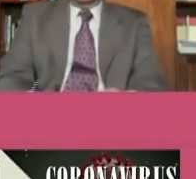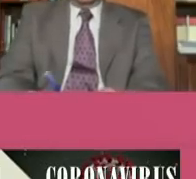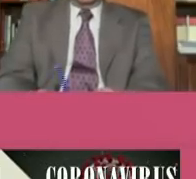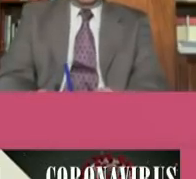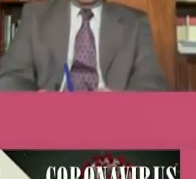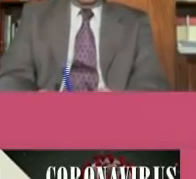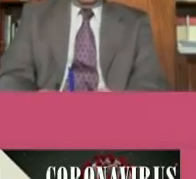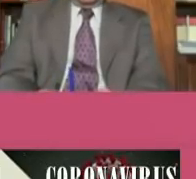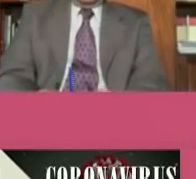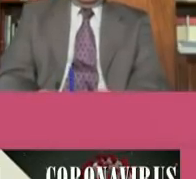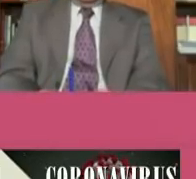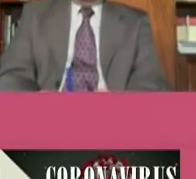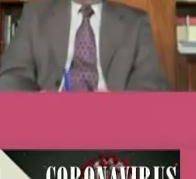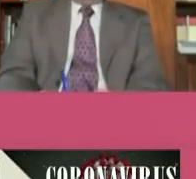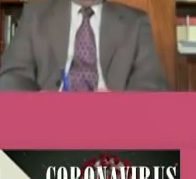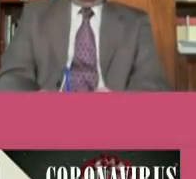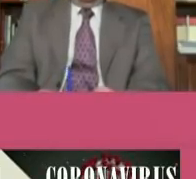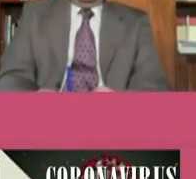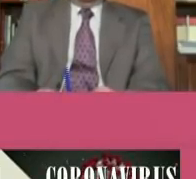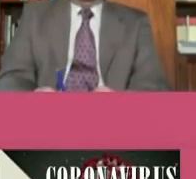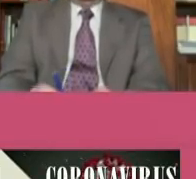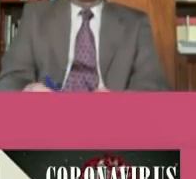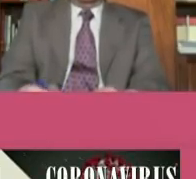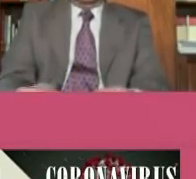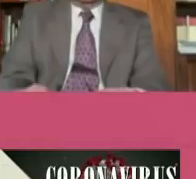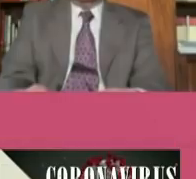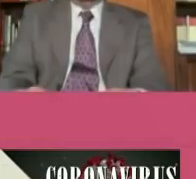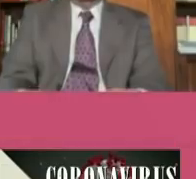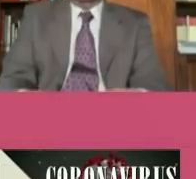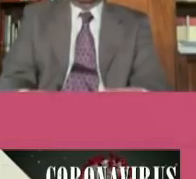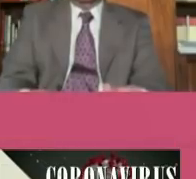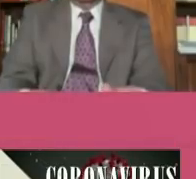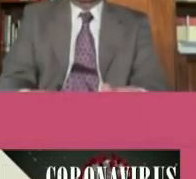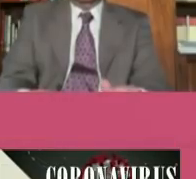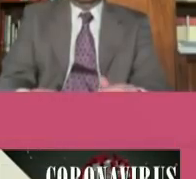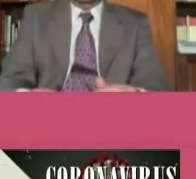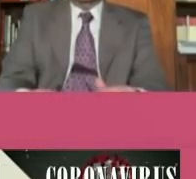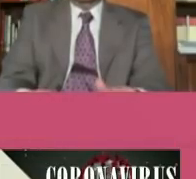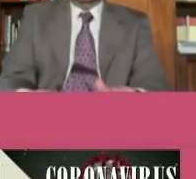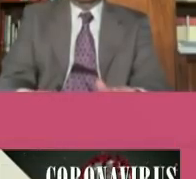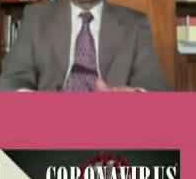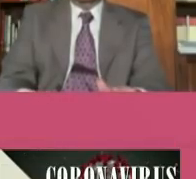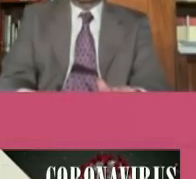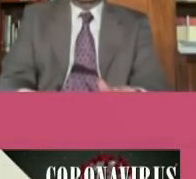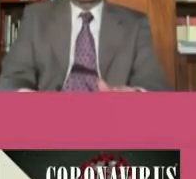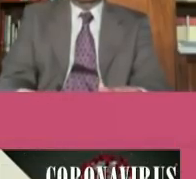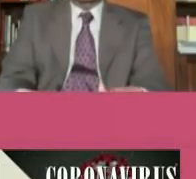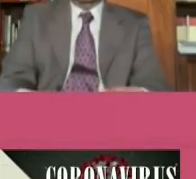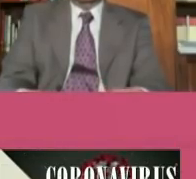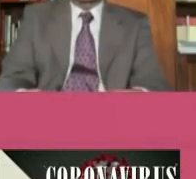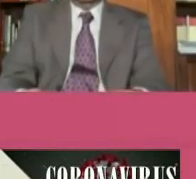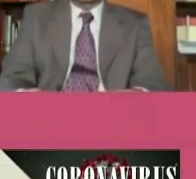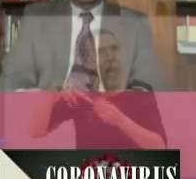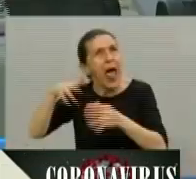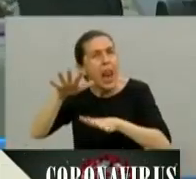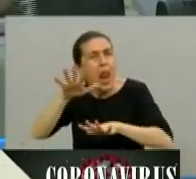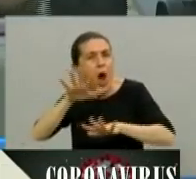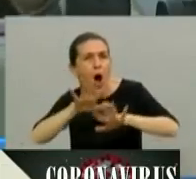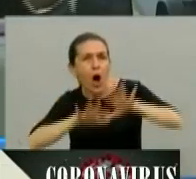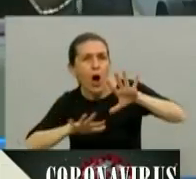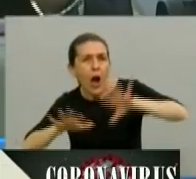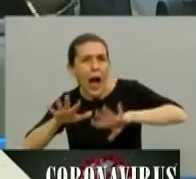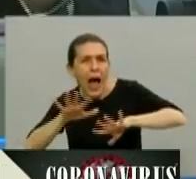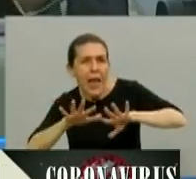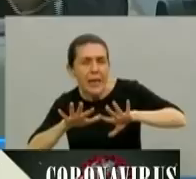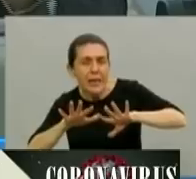poco y puede pasar lo que le pasó a Jujuy, ¿se Claro. entiende? Entonces me parece que es como una idea de Sí, decir, sí, sí, no sí. sé si lo sintieron